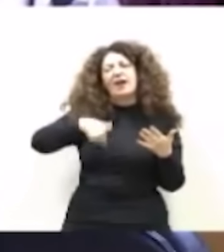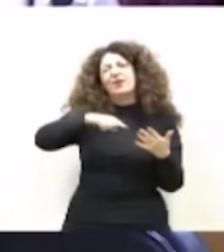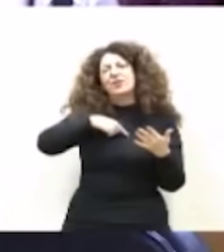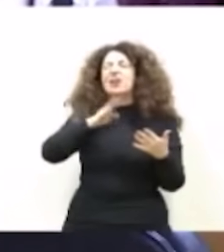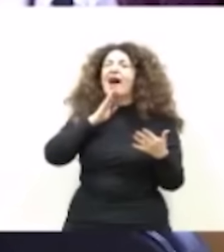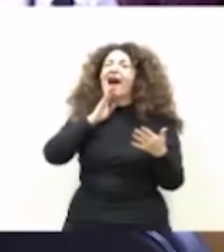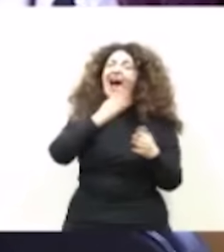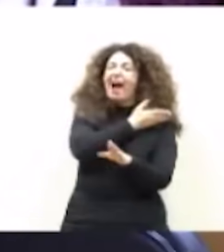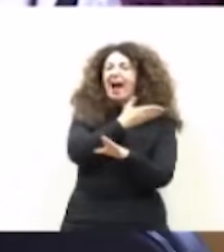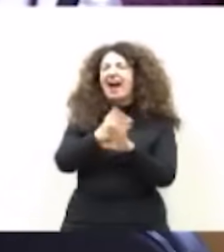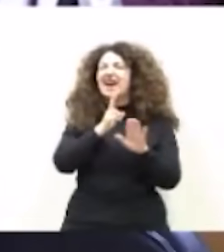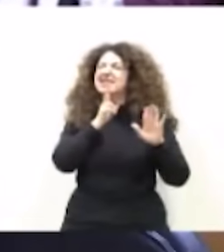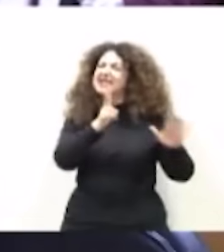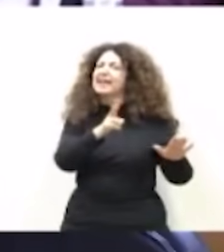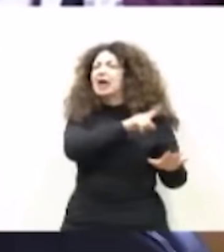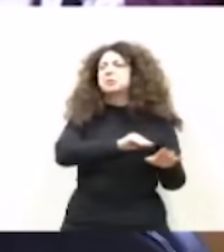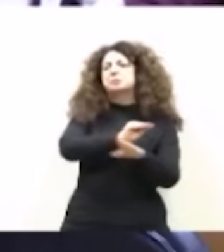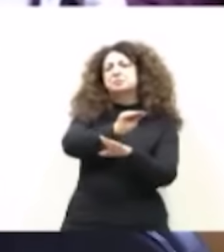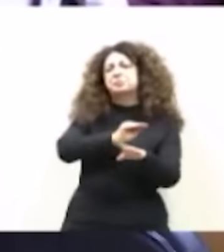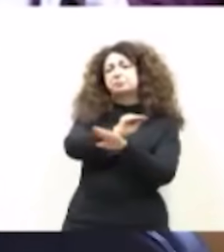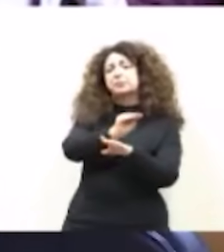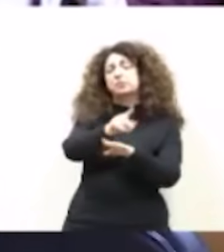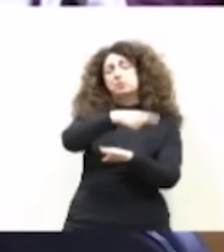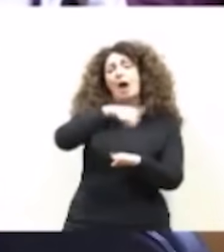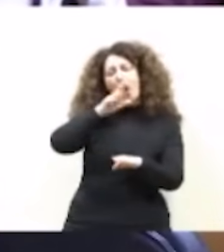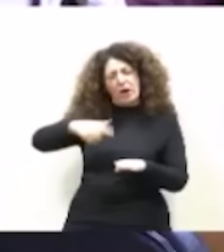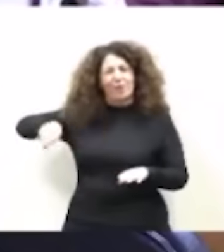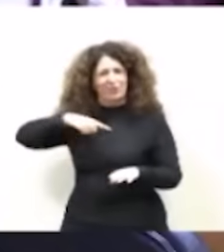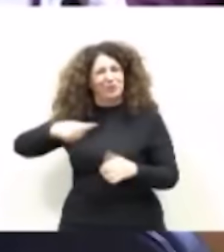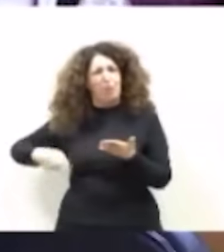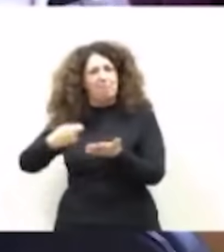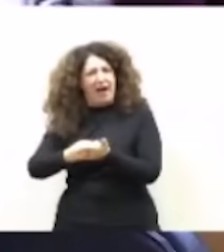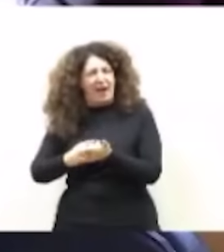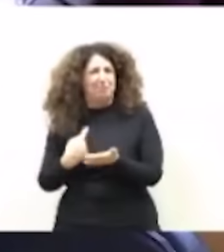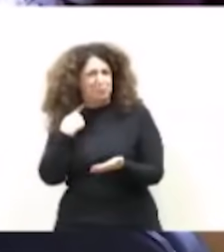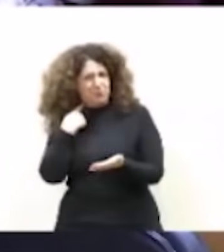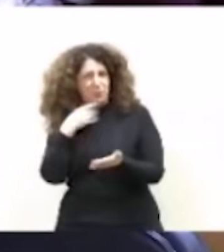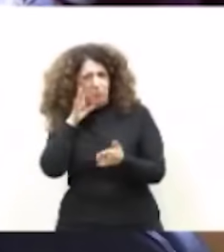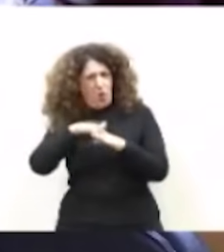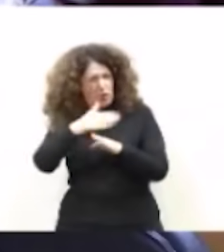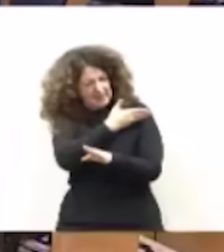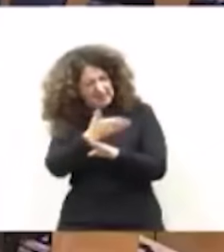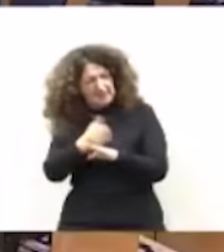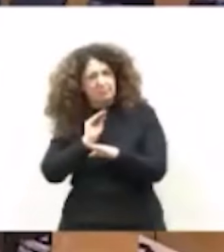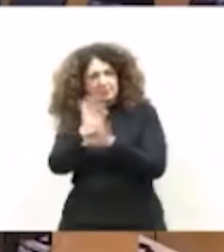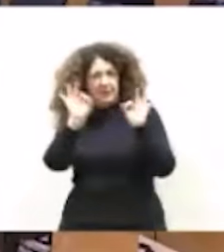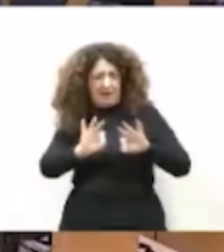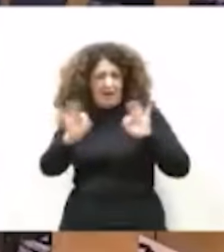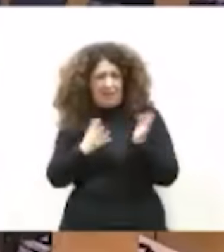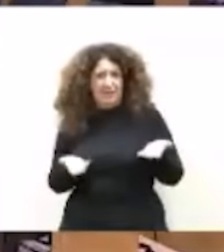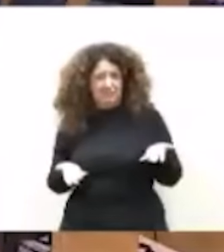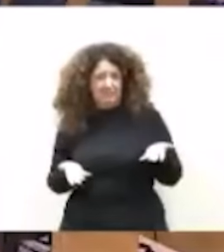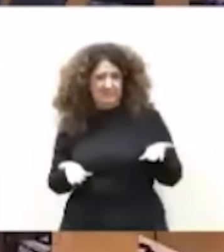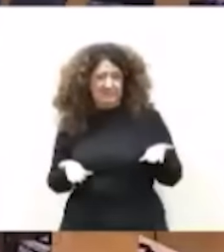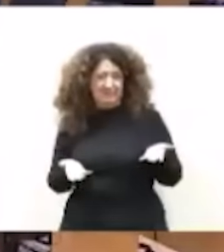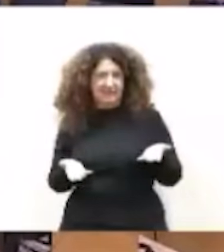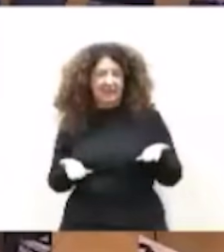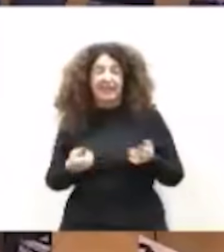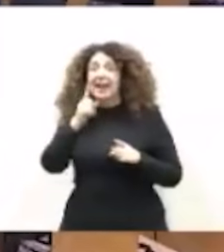7 años en los que ustedes no invirtieron ni un céntimo en la red ferroviaria de este país. Mire,